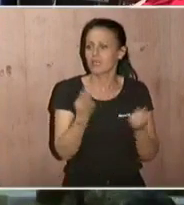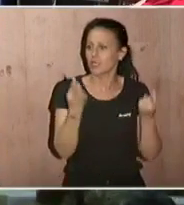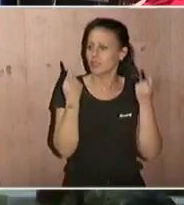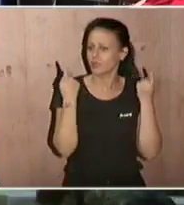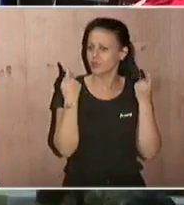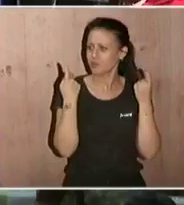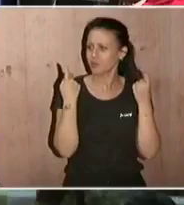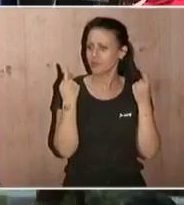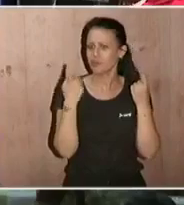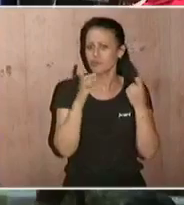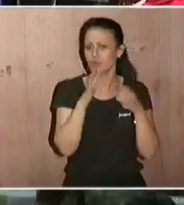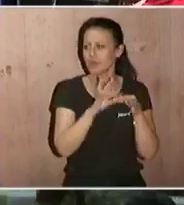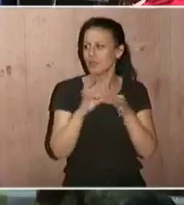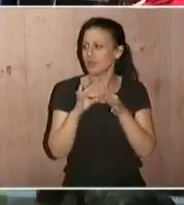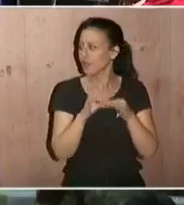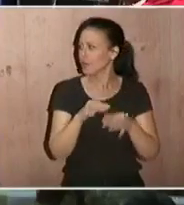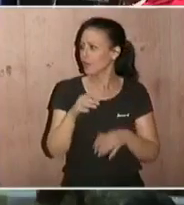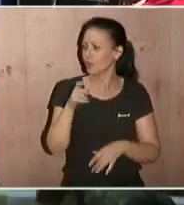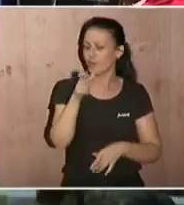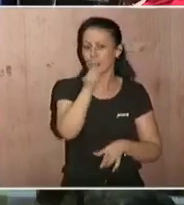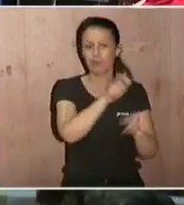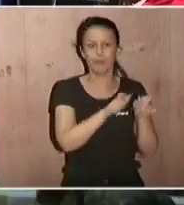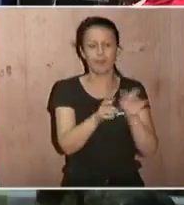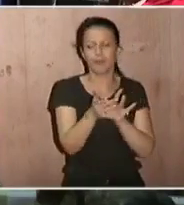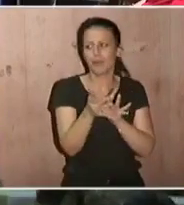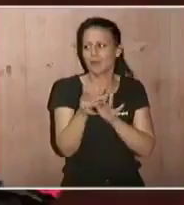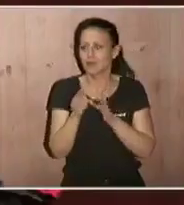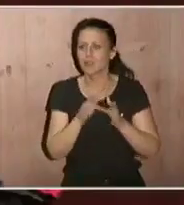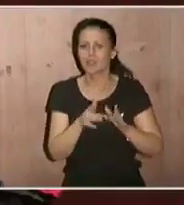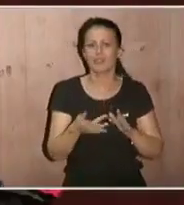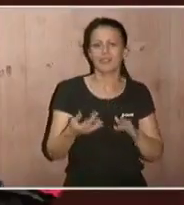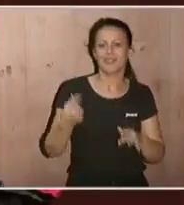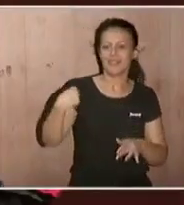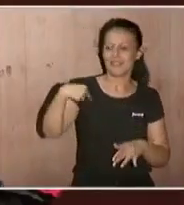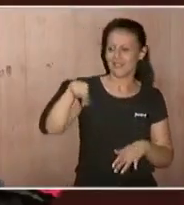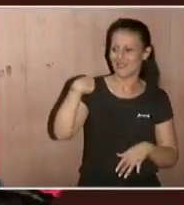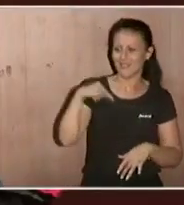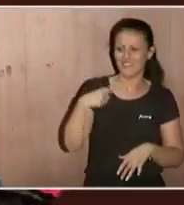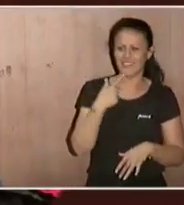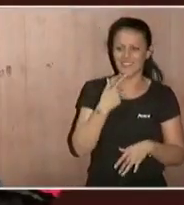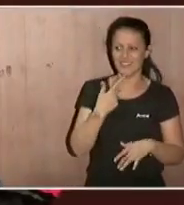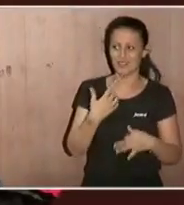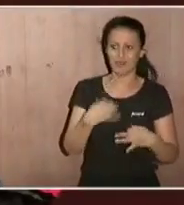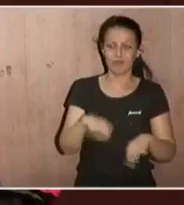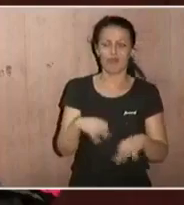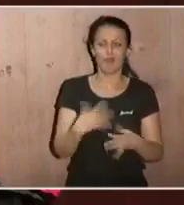la relación personal que se entabla en las tesis artesanales que yo he acostumbrado